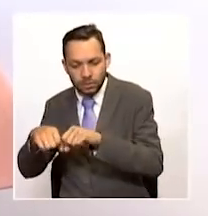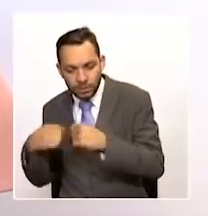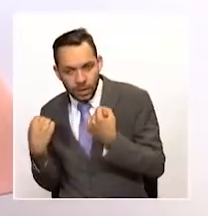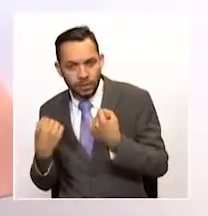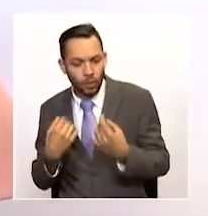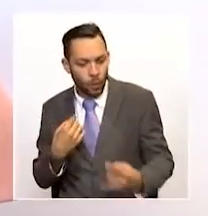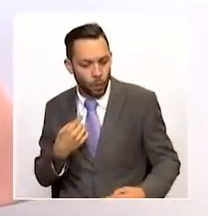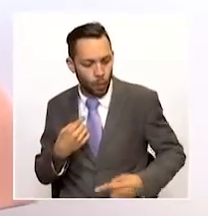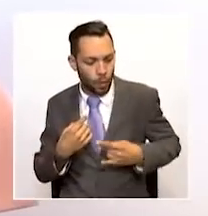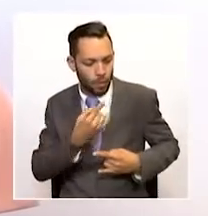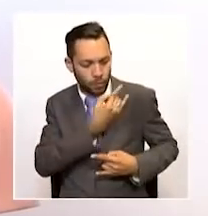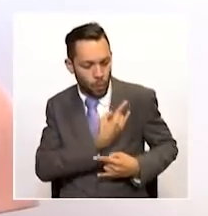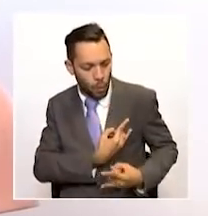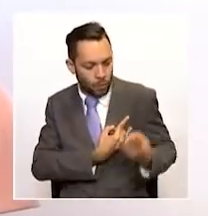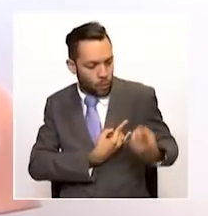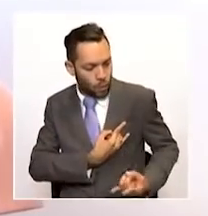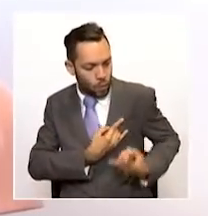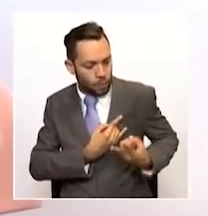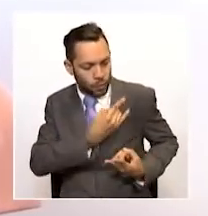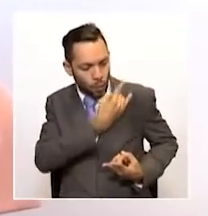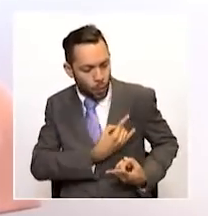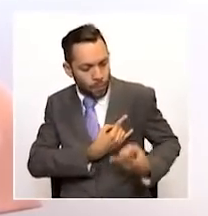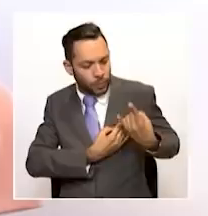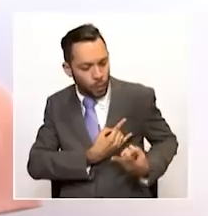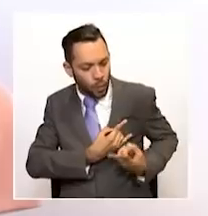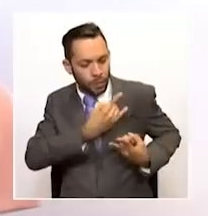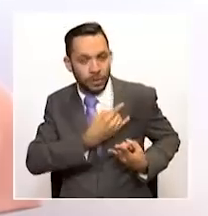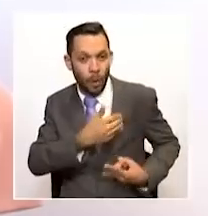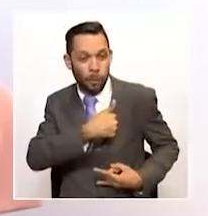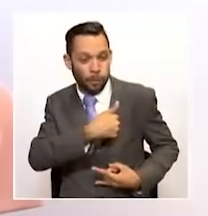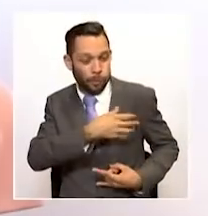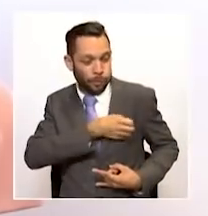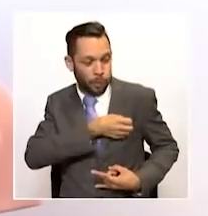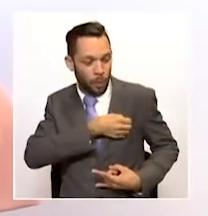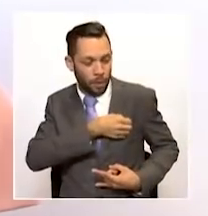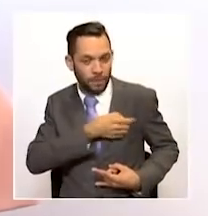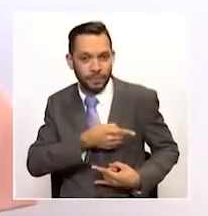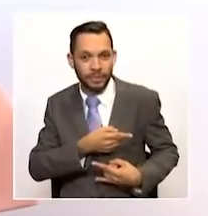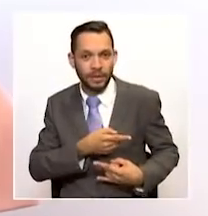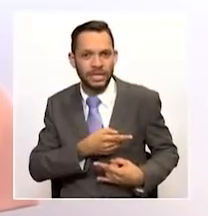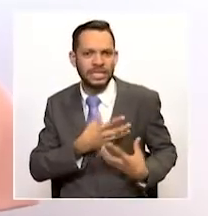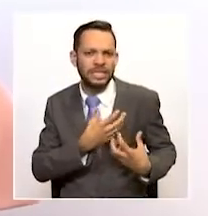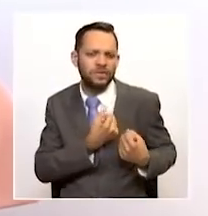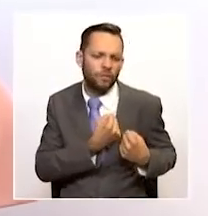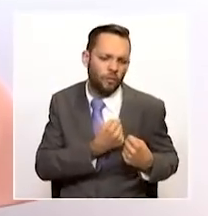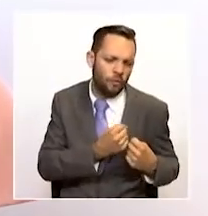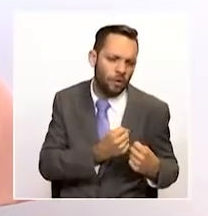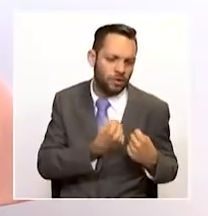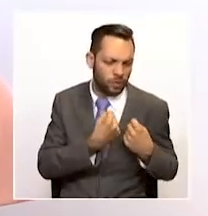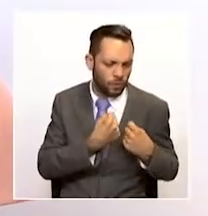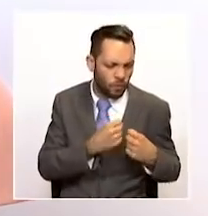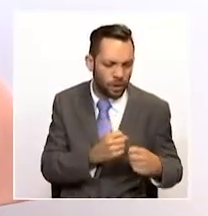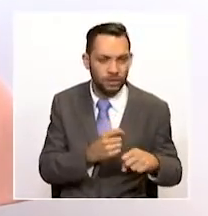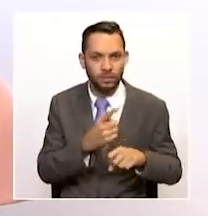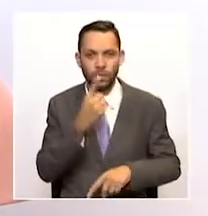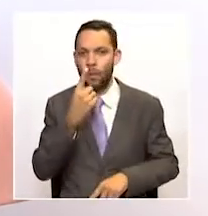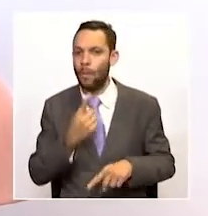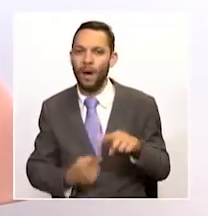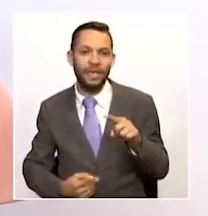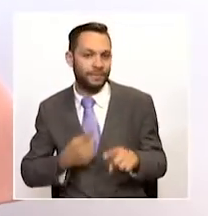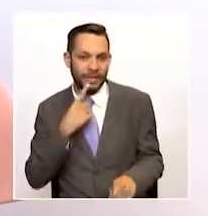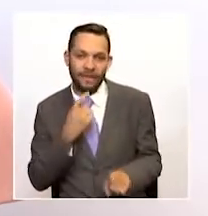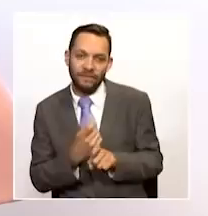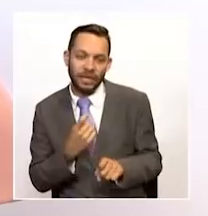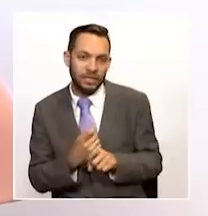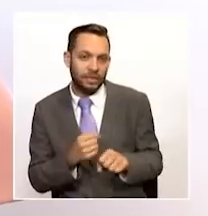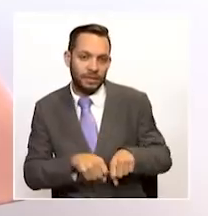arterias y como bien lo explico ahora lina marcela al corazón trata y no lo consigue porque es